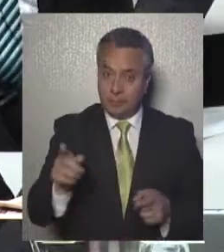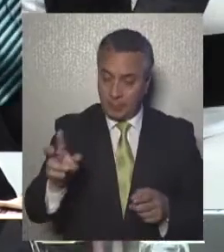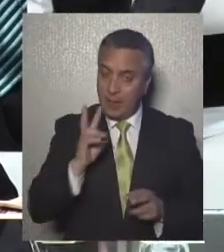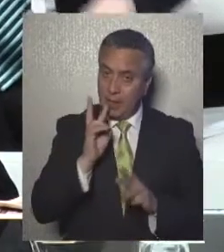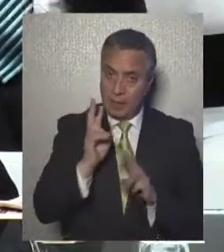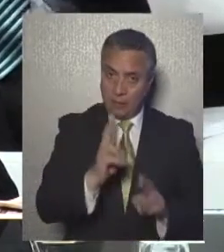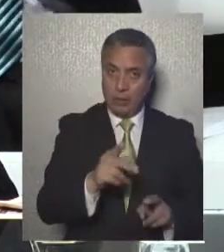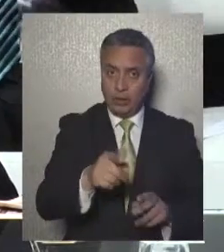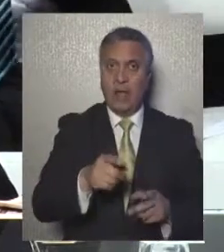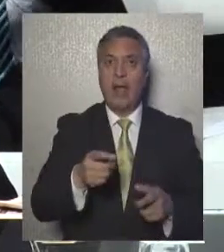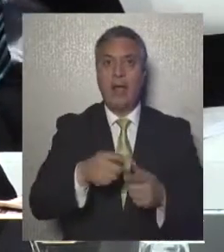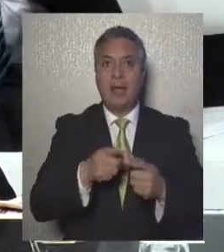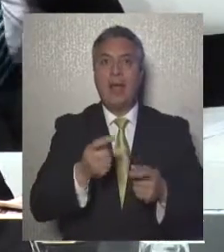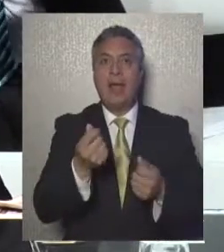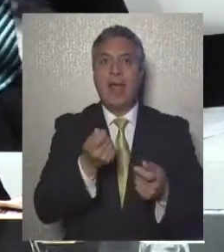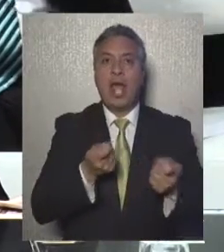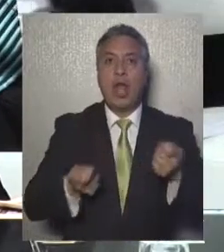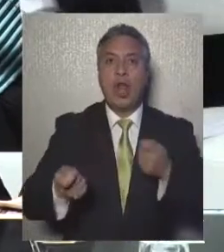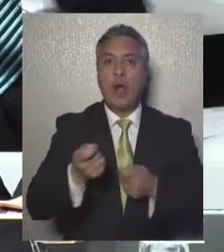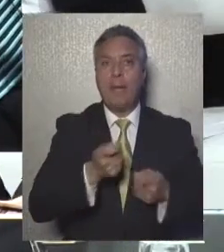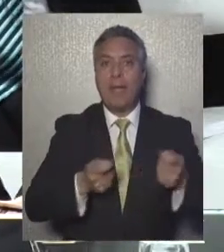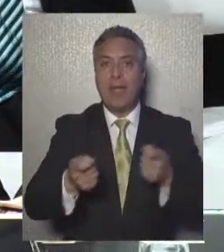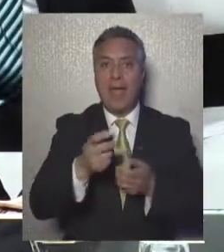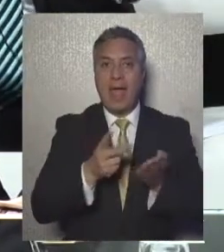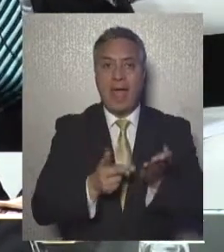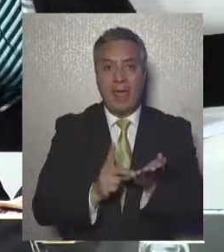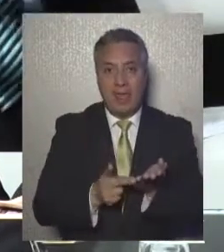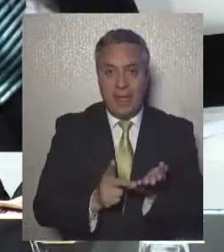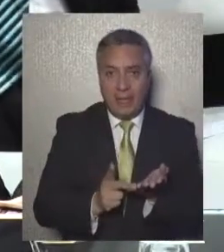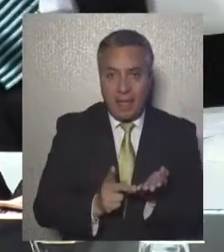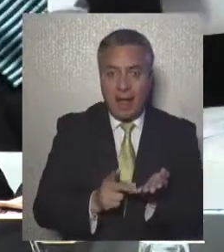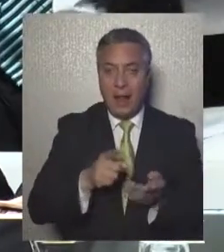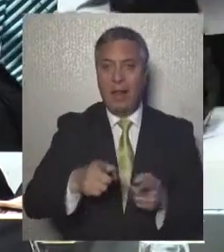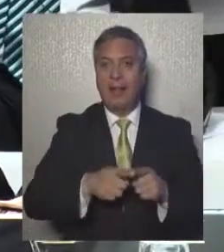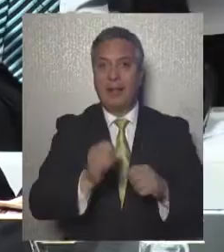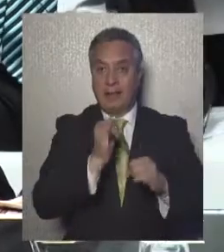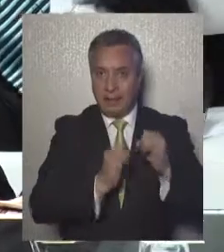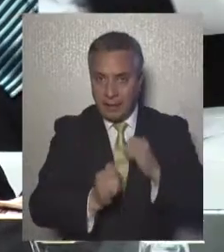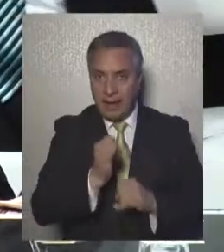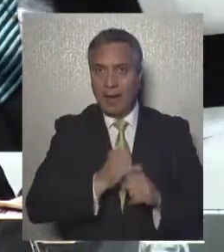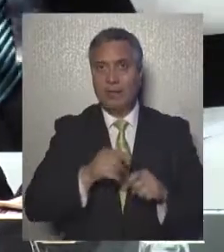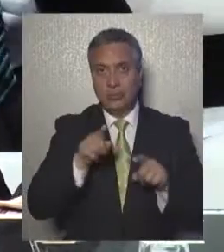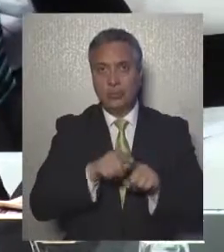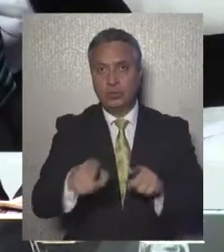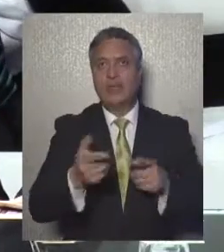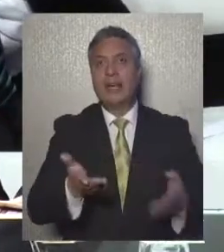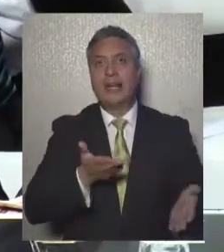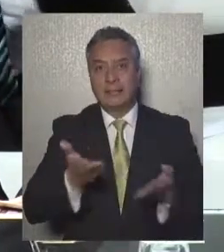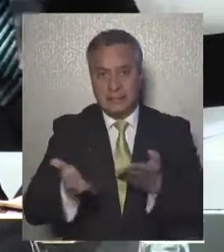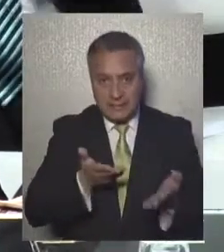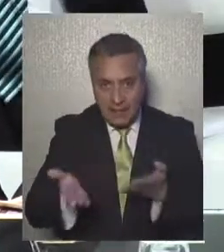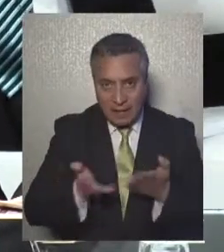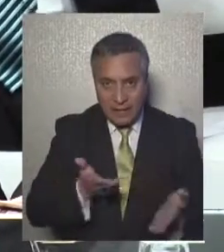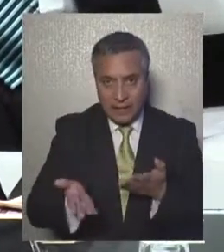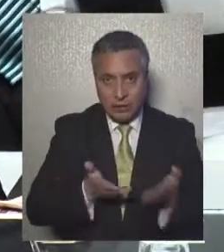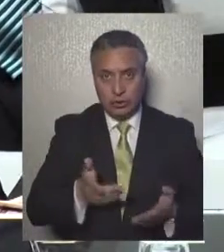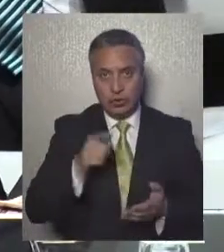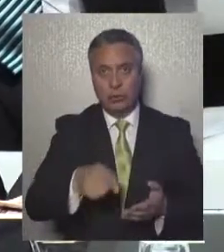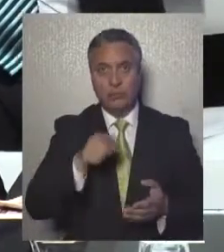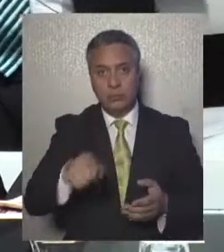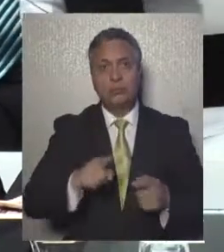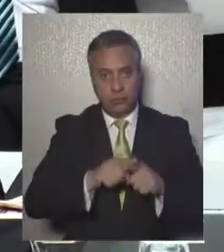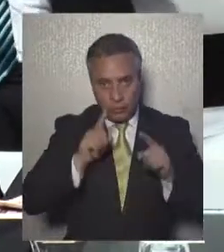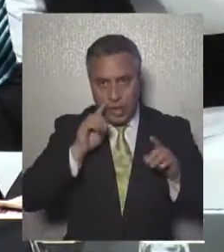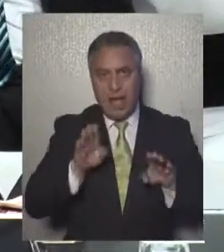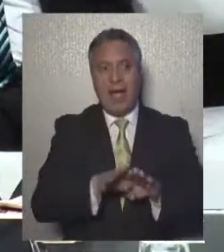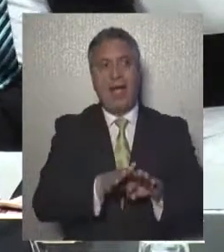revolución digital que está ocurriendo hoy día en el mundo con la Internet de las cosas aplicada a la producción y los servicios nos abre